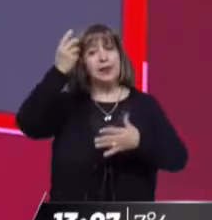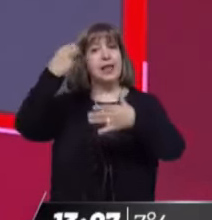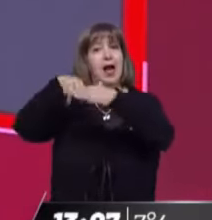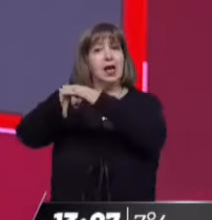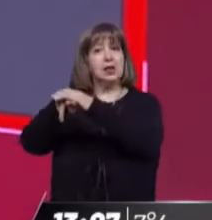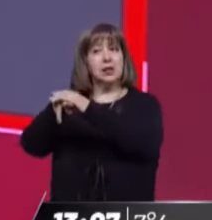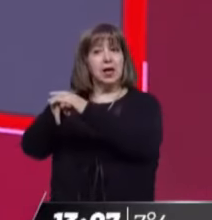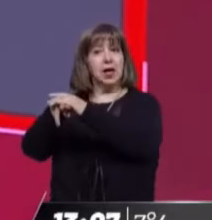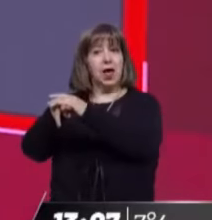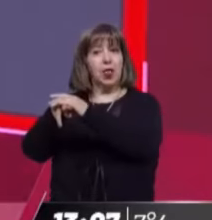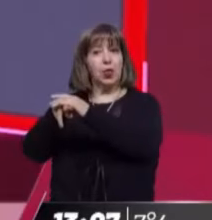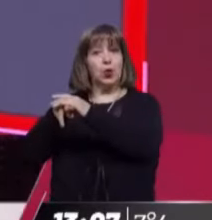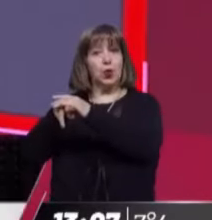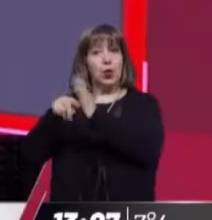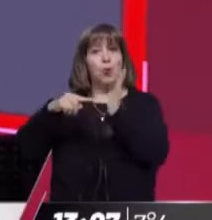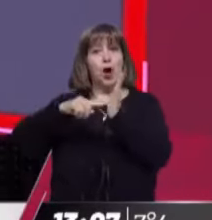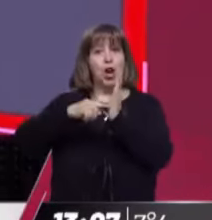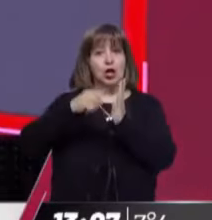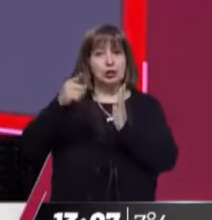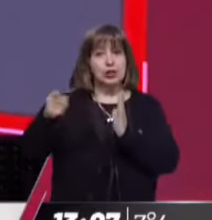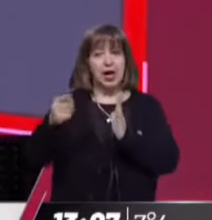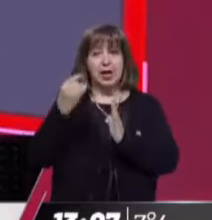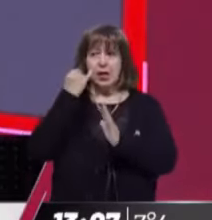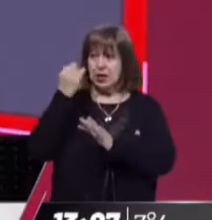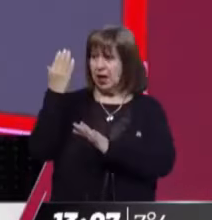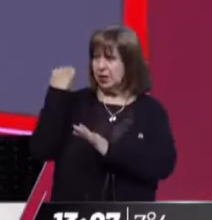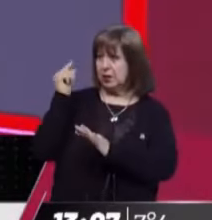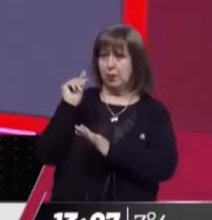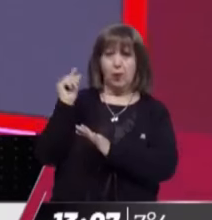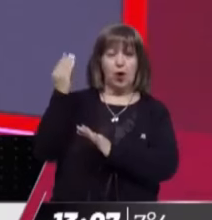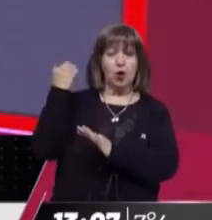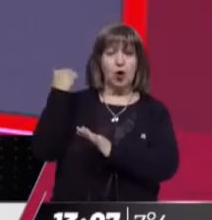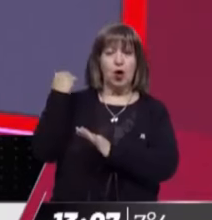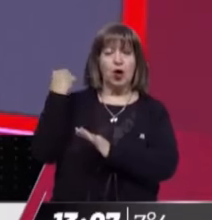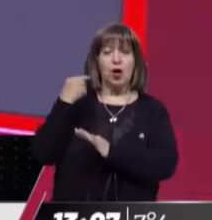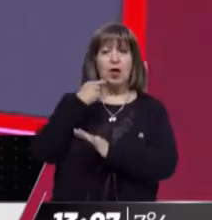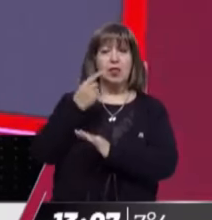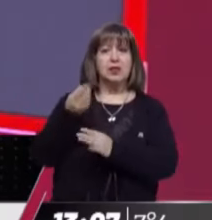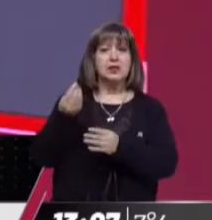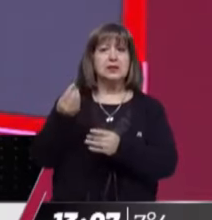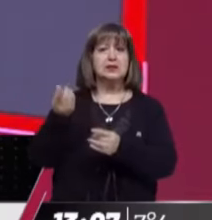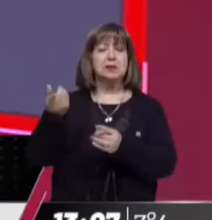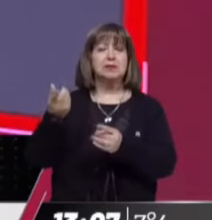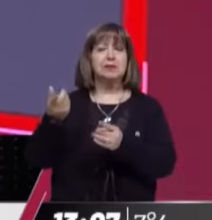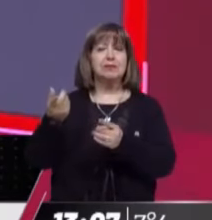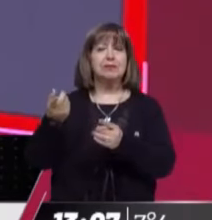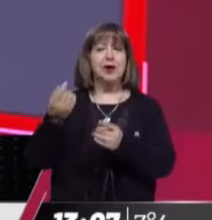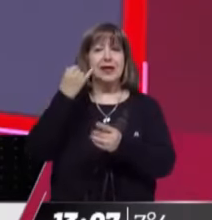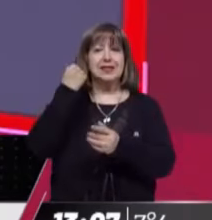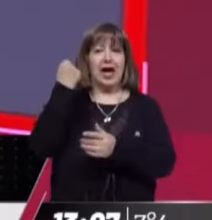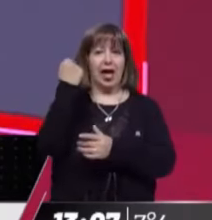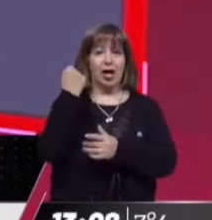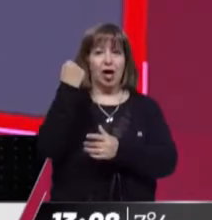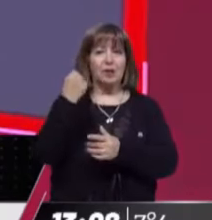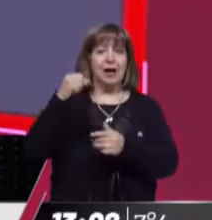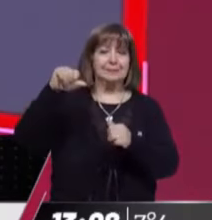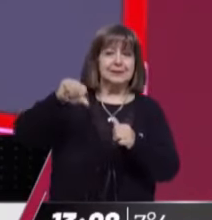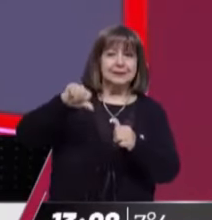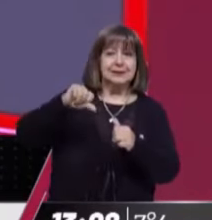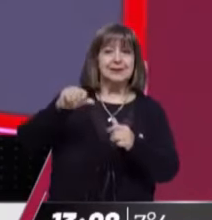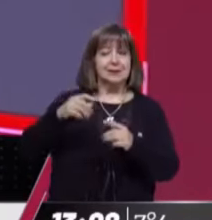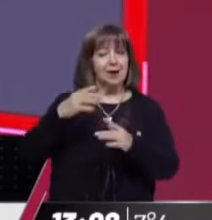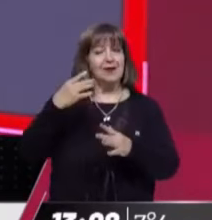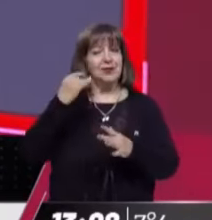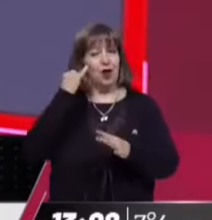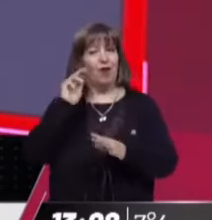alta complejidad en Buenos Aires. La última noticia que habíamos tenido de Pablo Alarcón tenía que ver con su situación económica, una situación